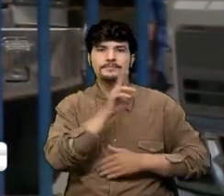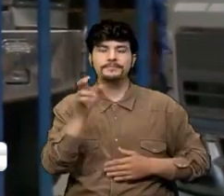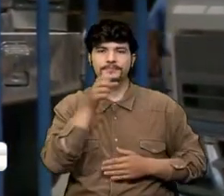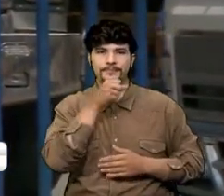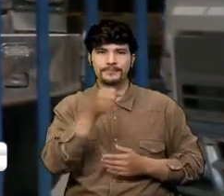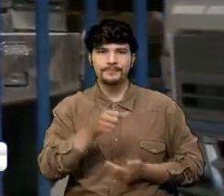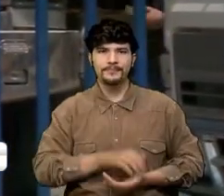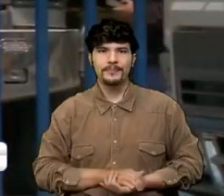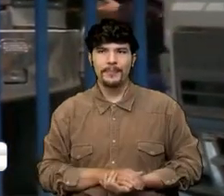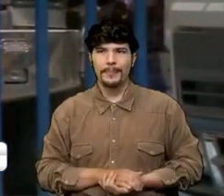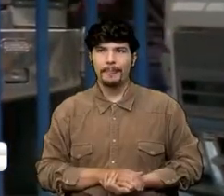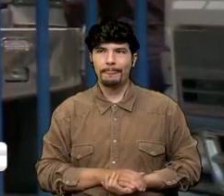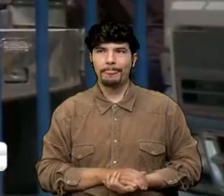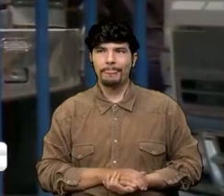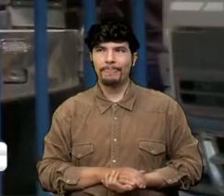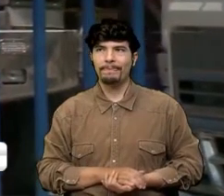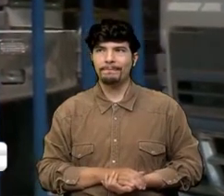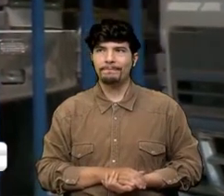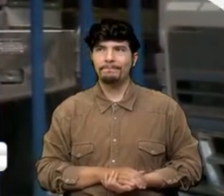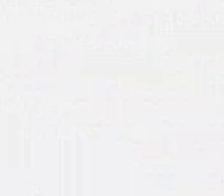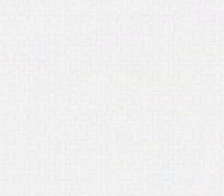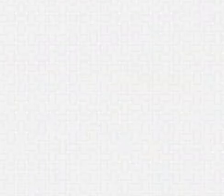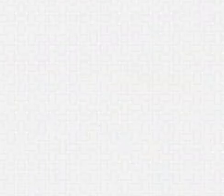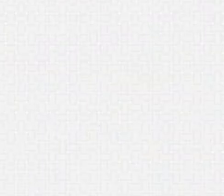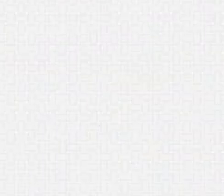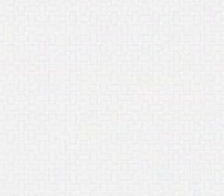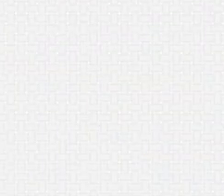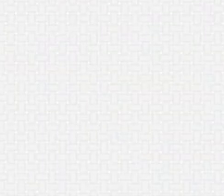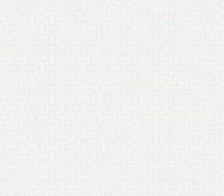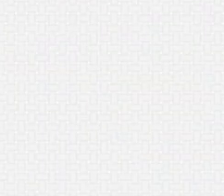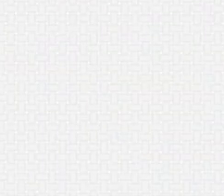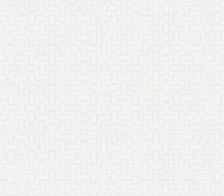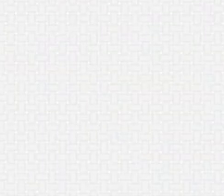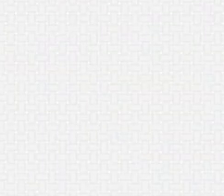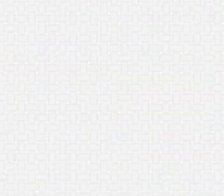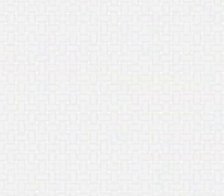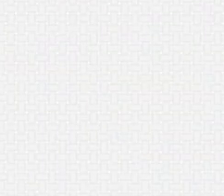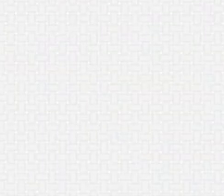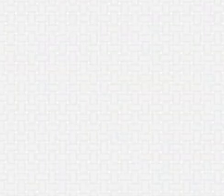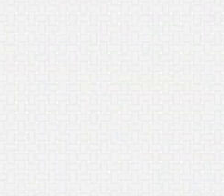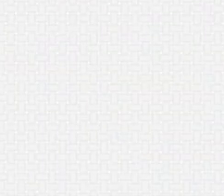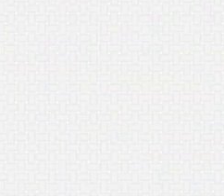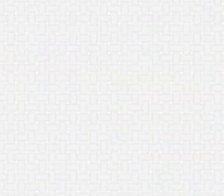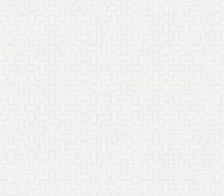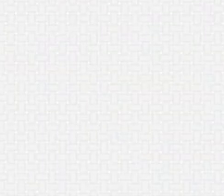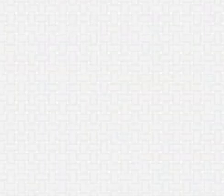en estudio. Naltro.com